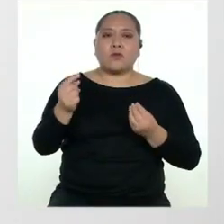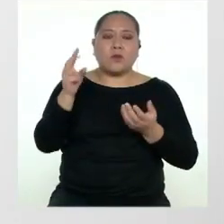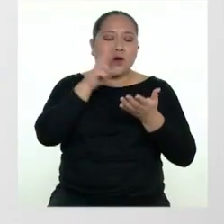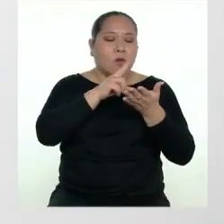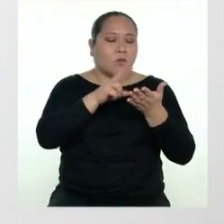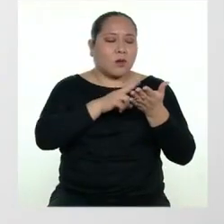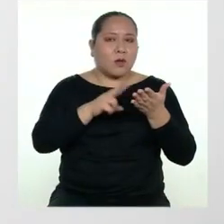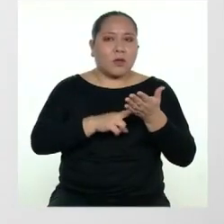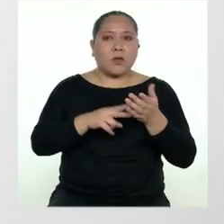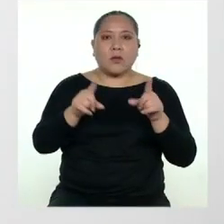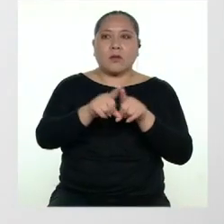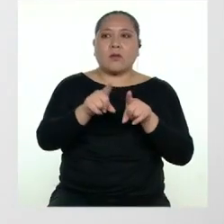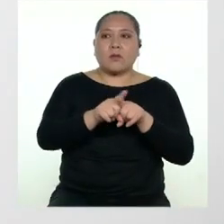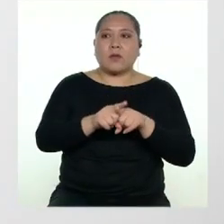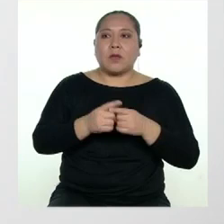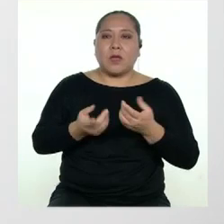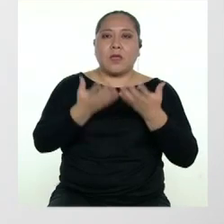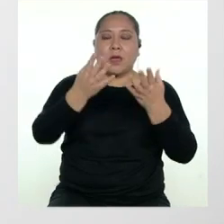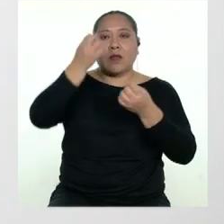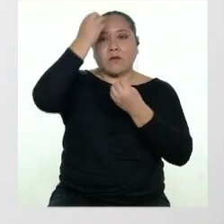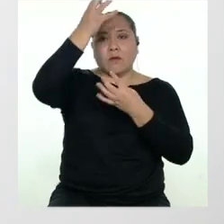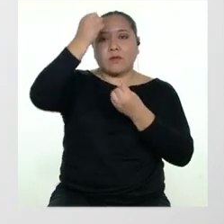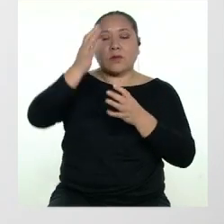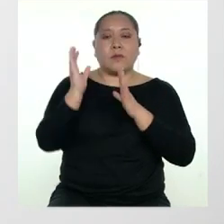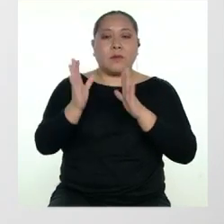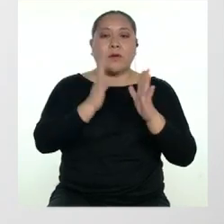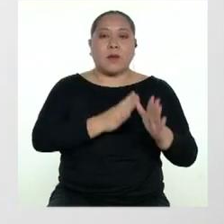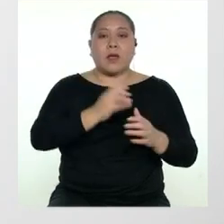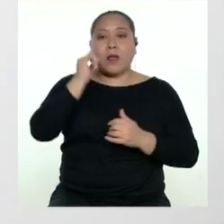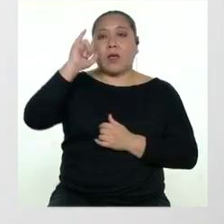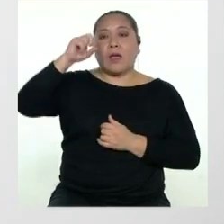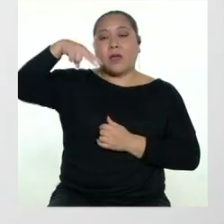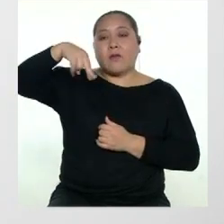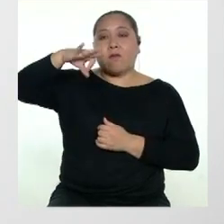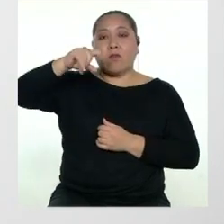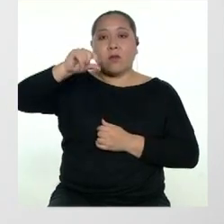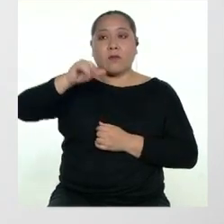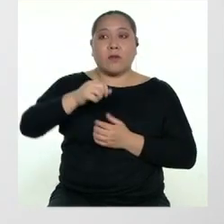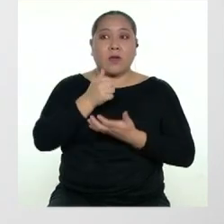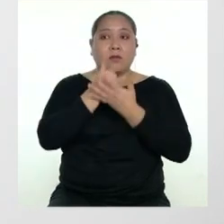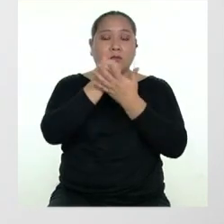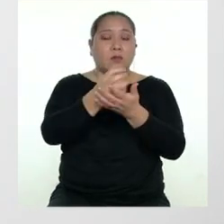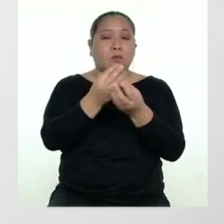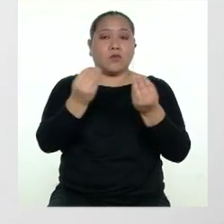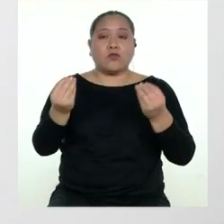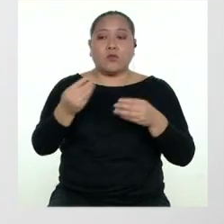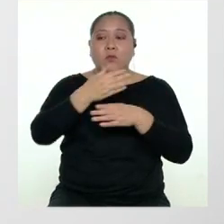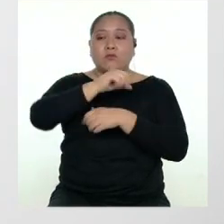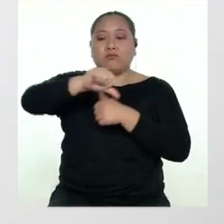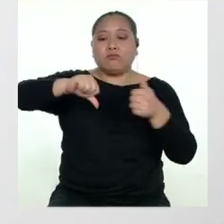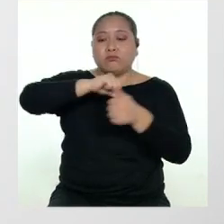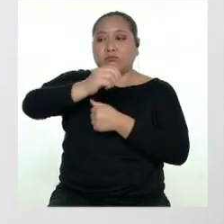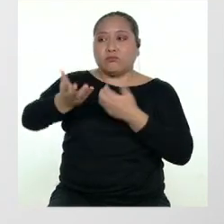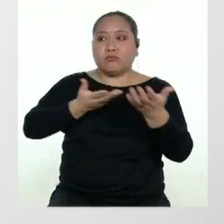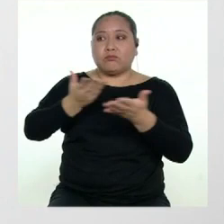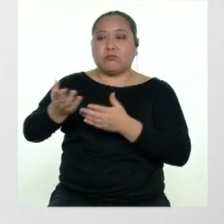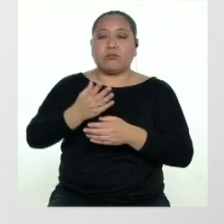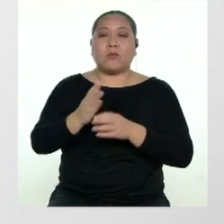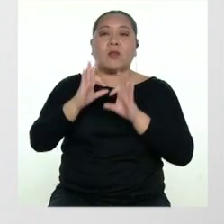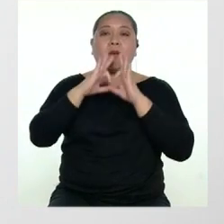leído, además de brindarte información para elaborar tu infografía, te puede ser de mucha ayuda para mejorar tu convivencia con tu